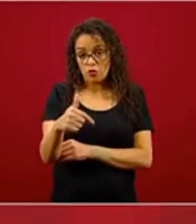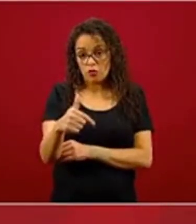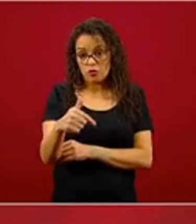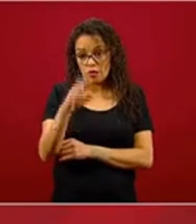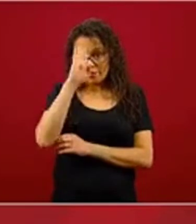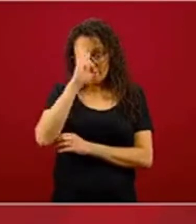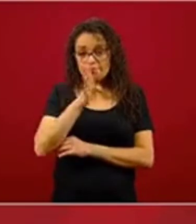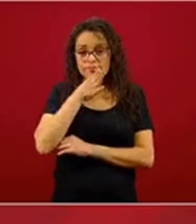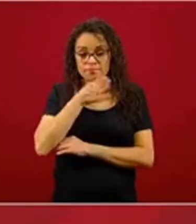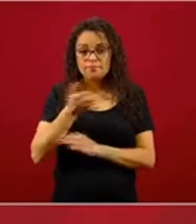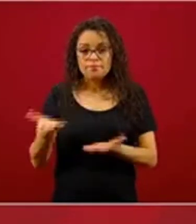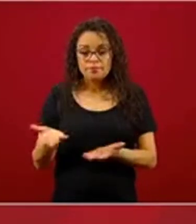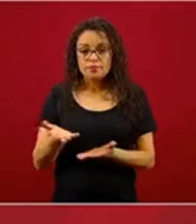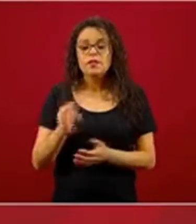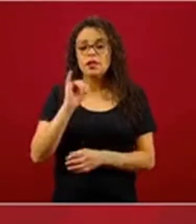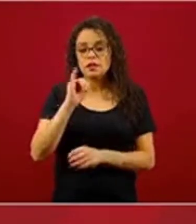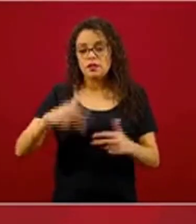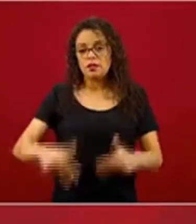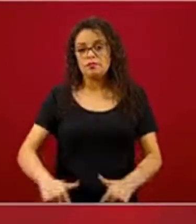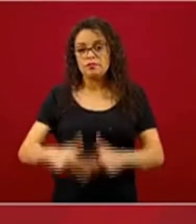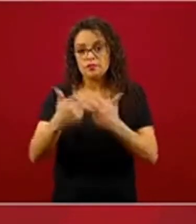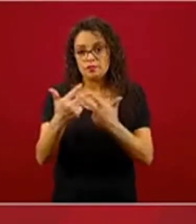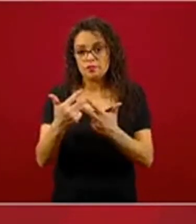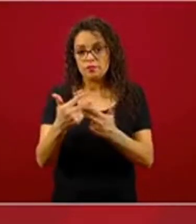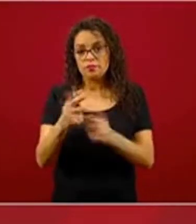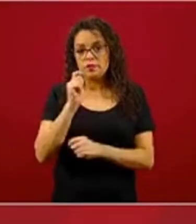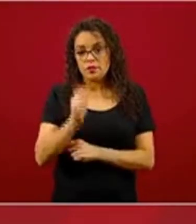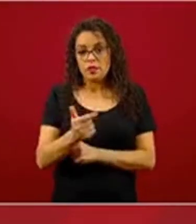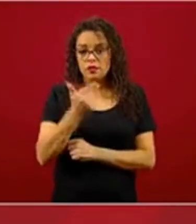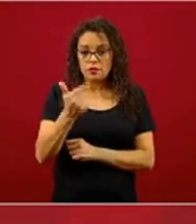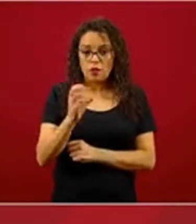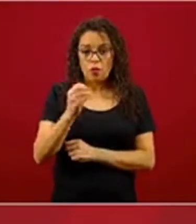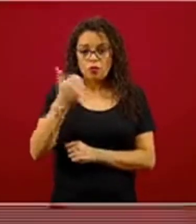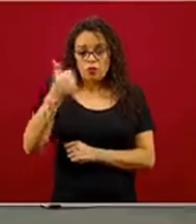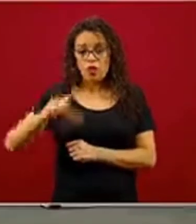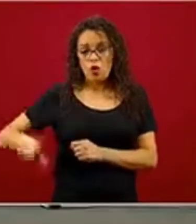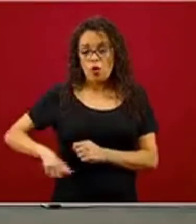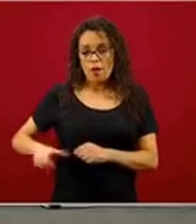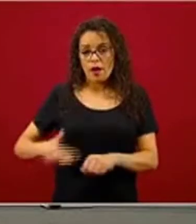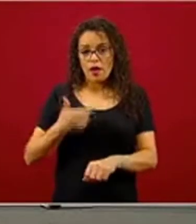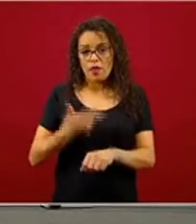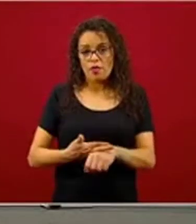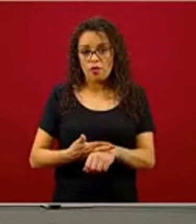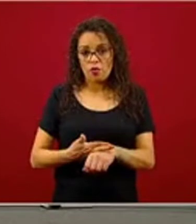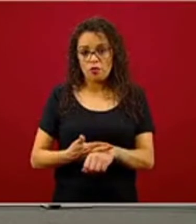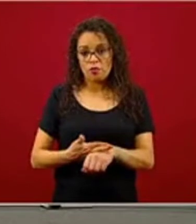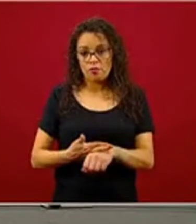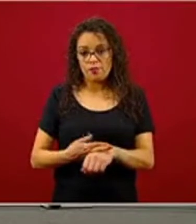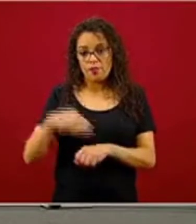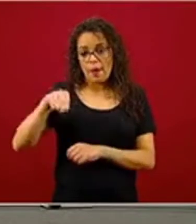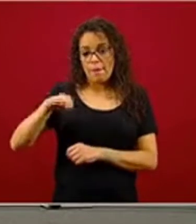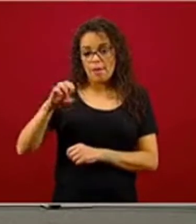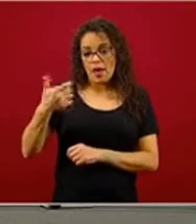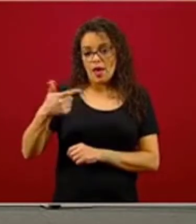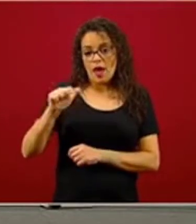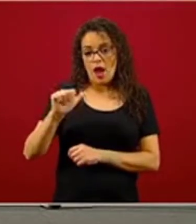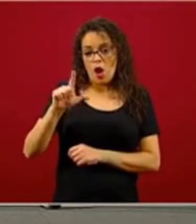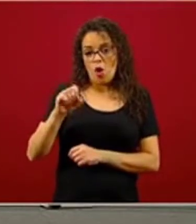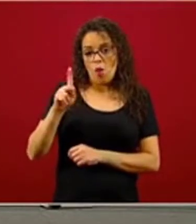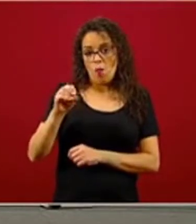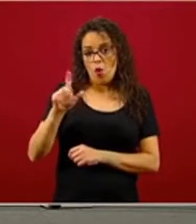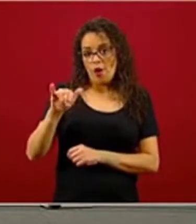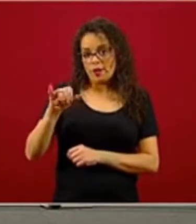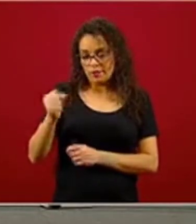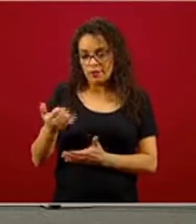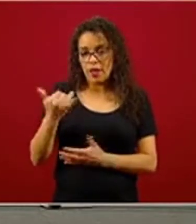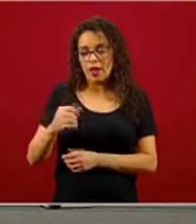una videoconferencia con los 7 o 6 gobernadores de la megalópolis y la jefa de gobierno, que también la